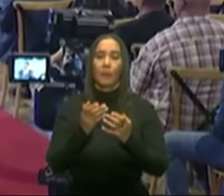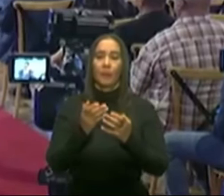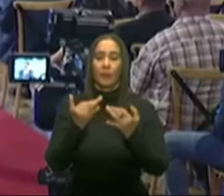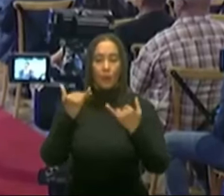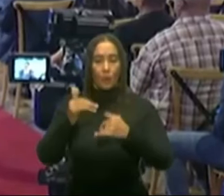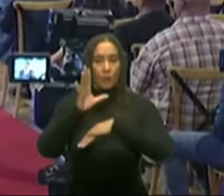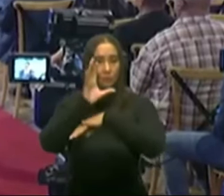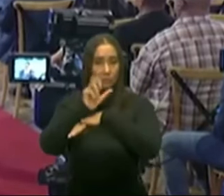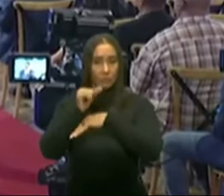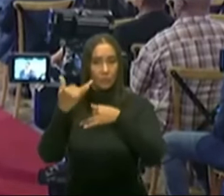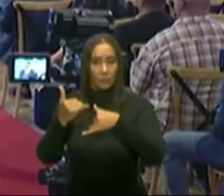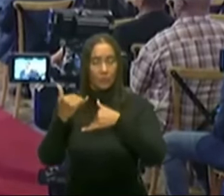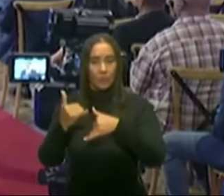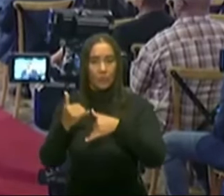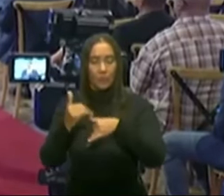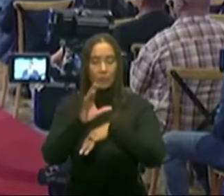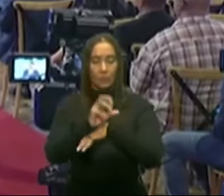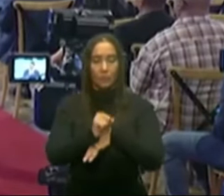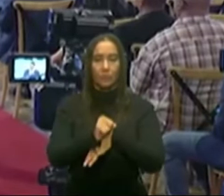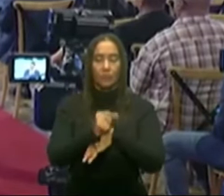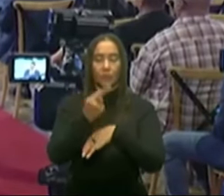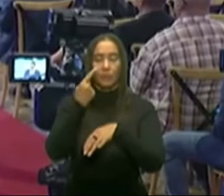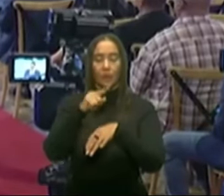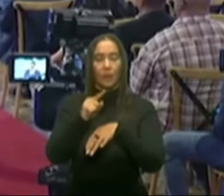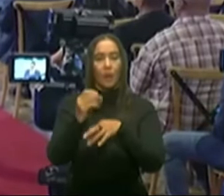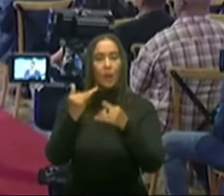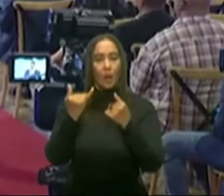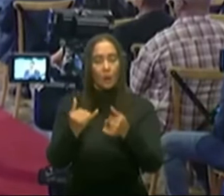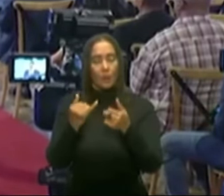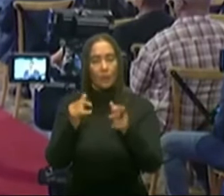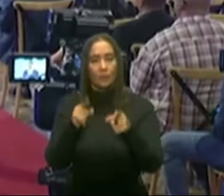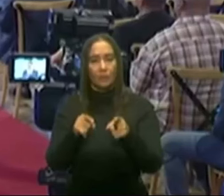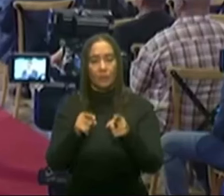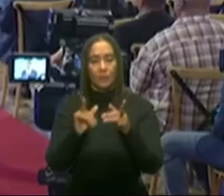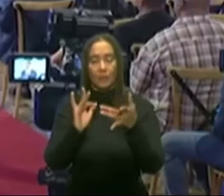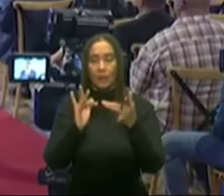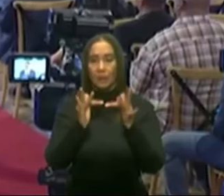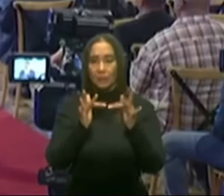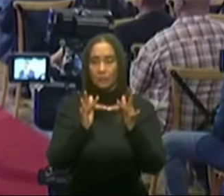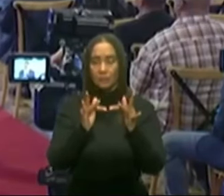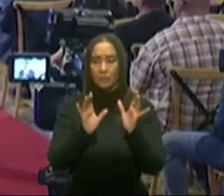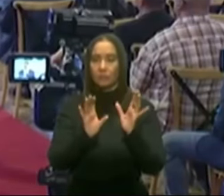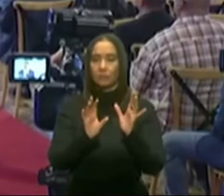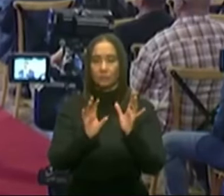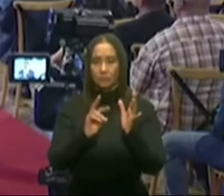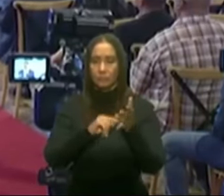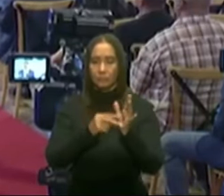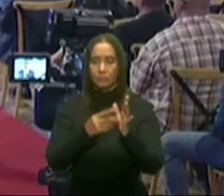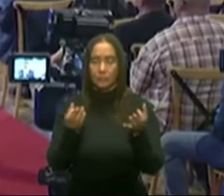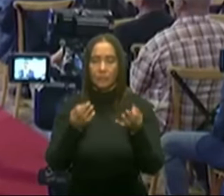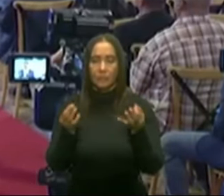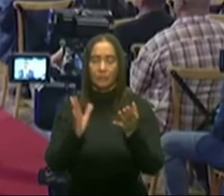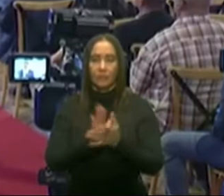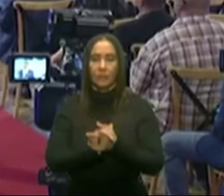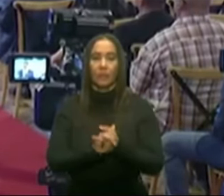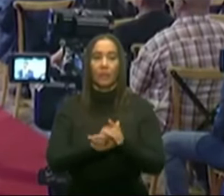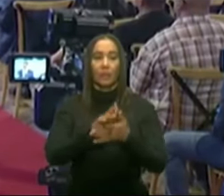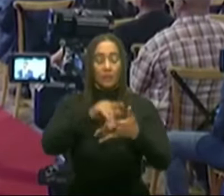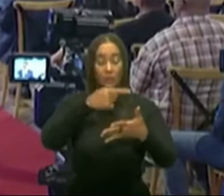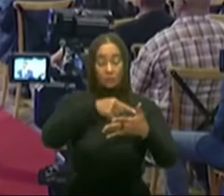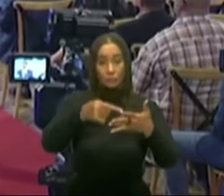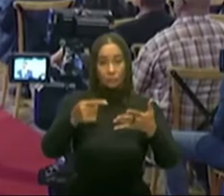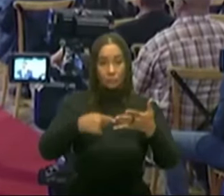tradicionales se deben aplicar por lo pronto a las redes sociales. Es decir, los